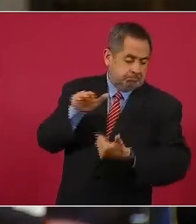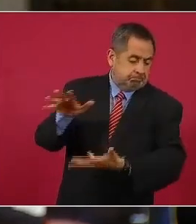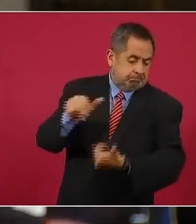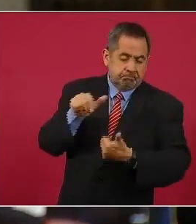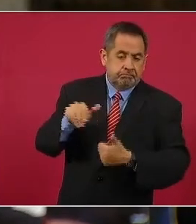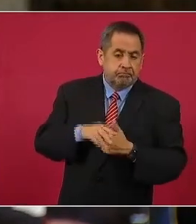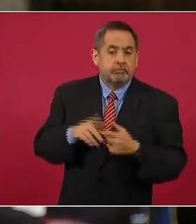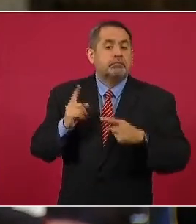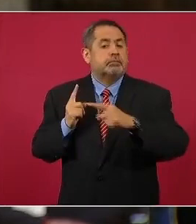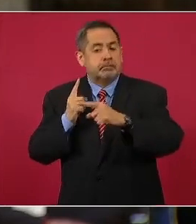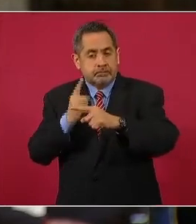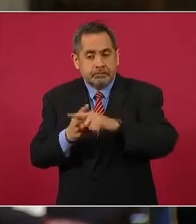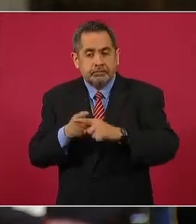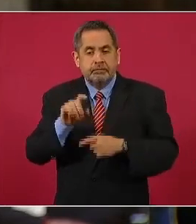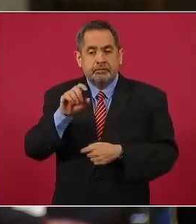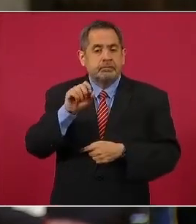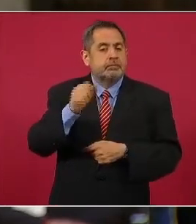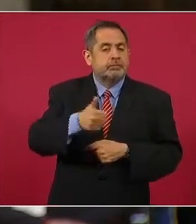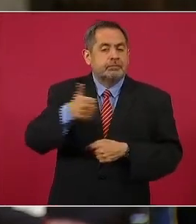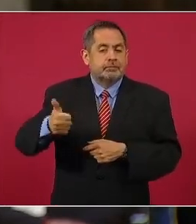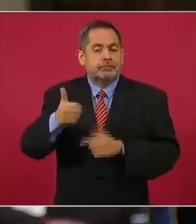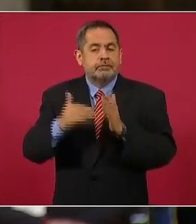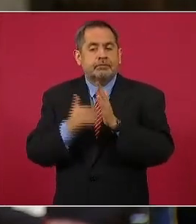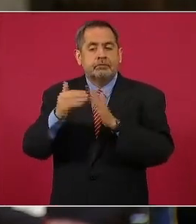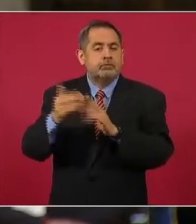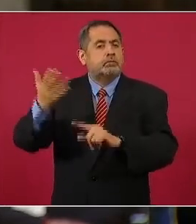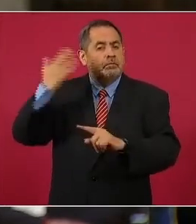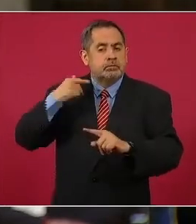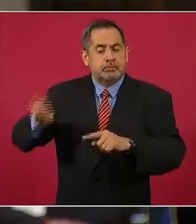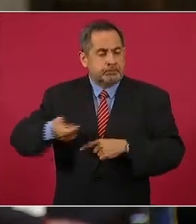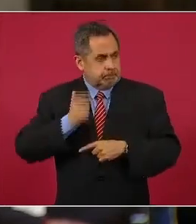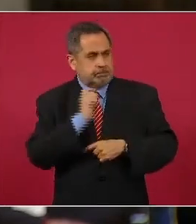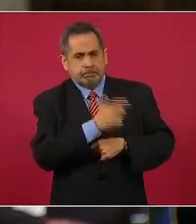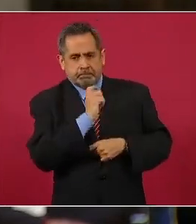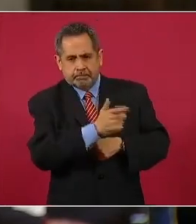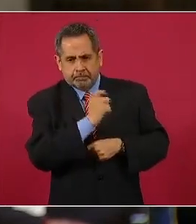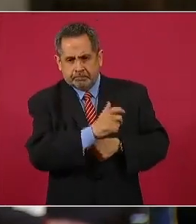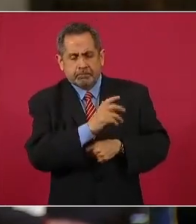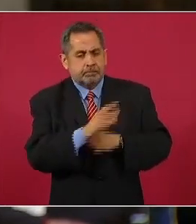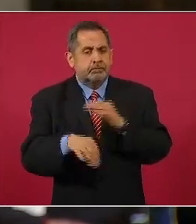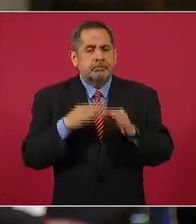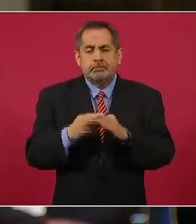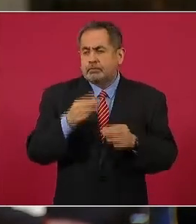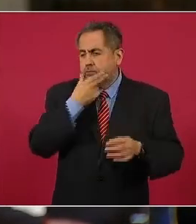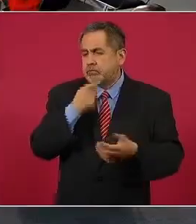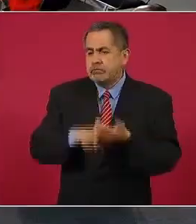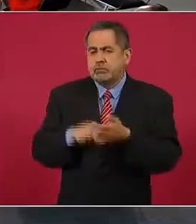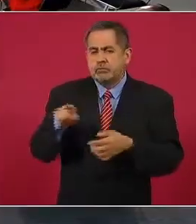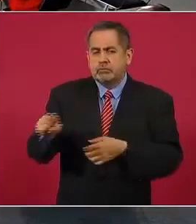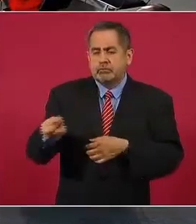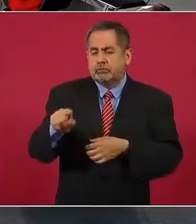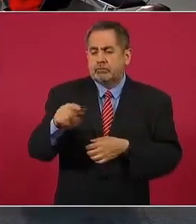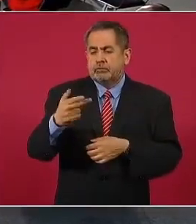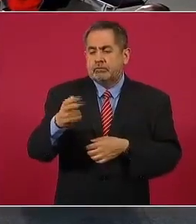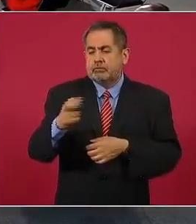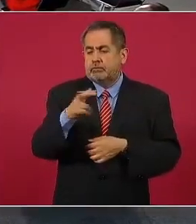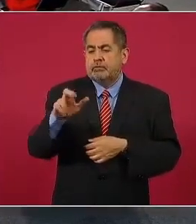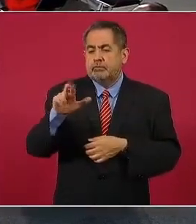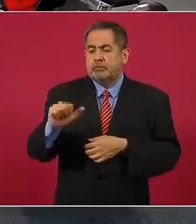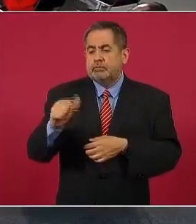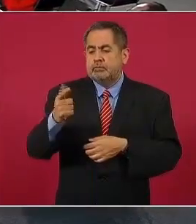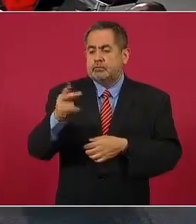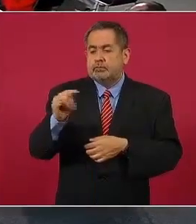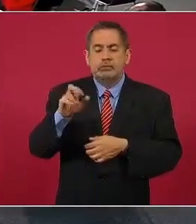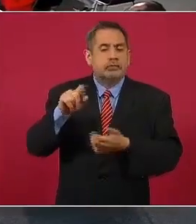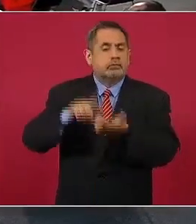de 66 millones de pesos que ya pagó el señor Artemio Hernández, perdón, Herrera Gutiérrez,